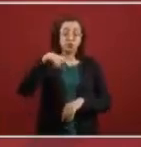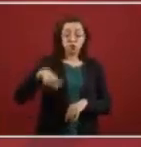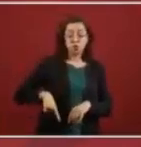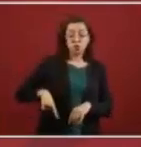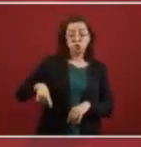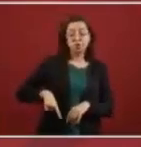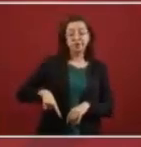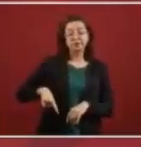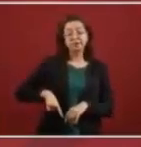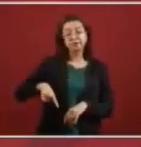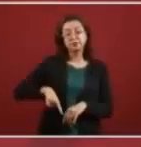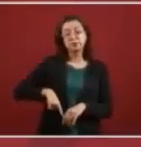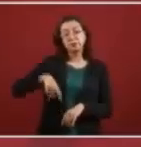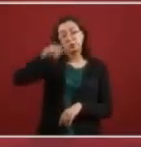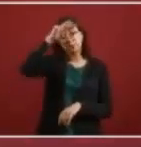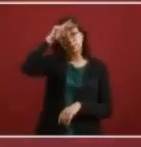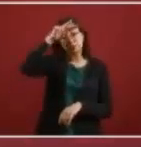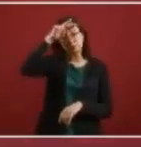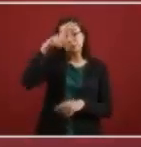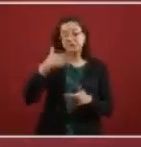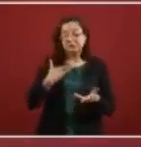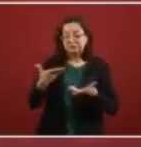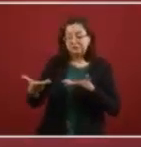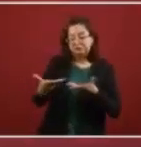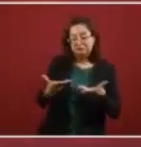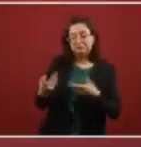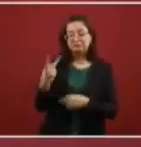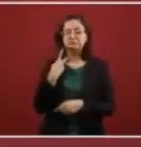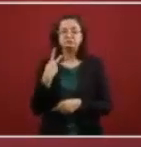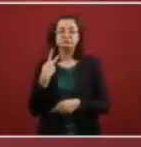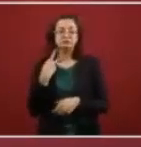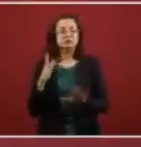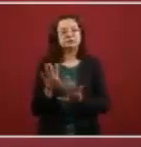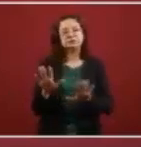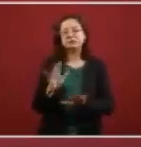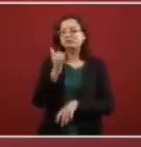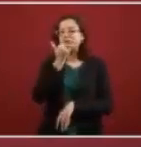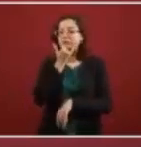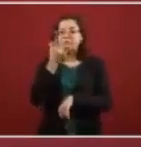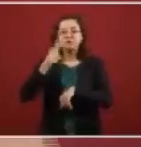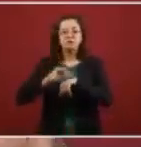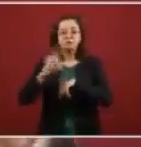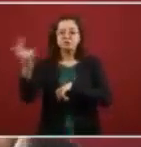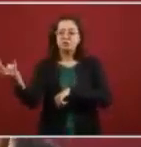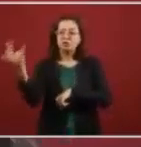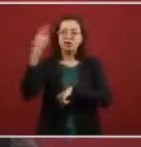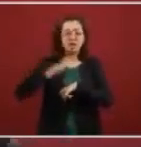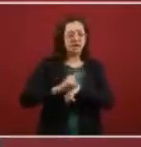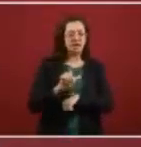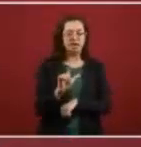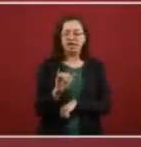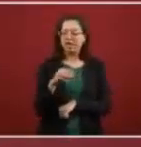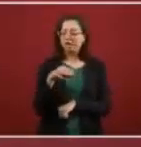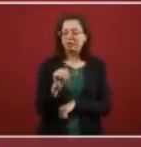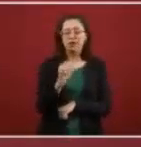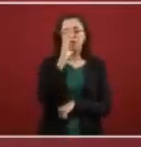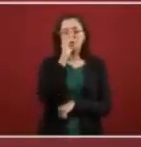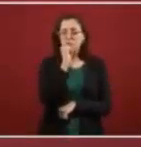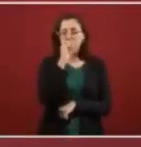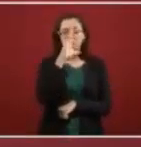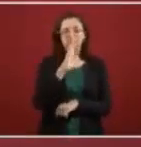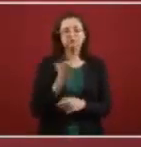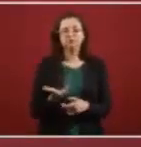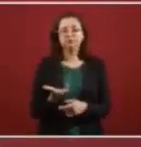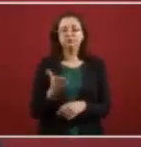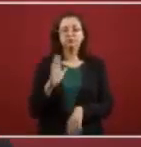comunicó que por valoraciones políticas se suspendía ese permiso para bajar en lima a recoger de